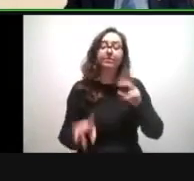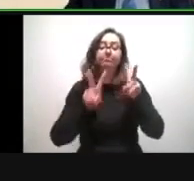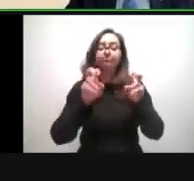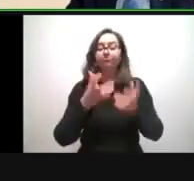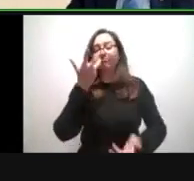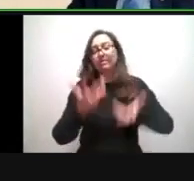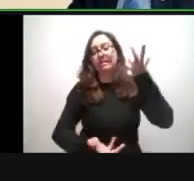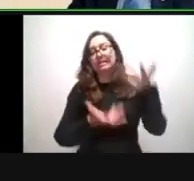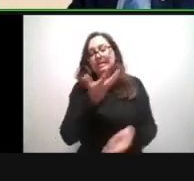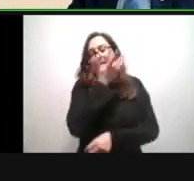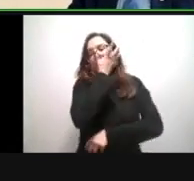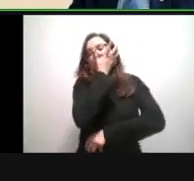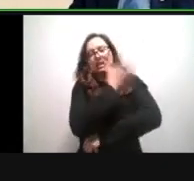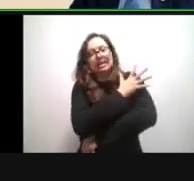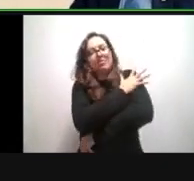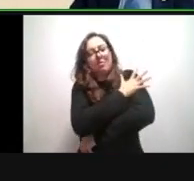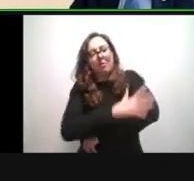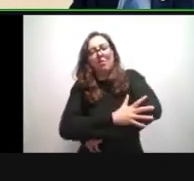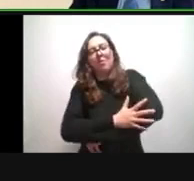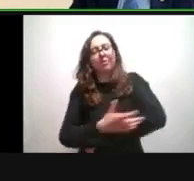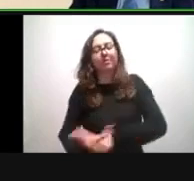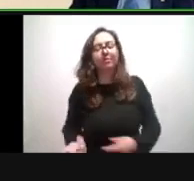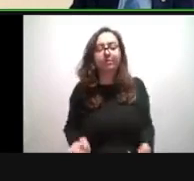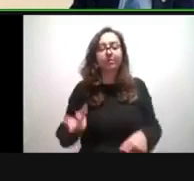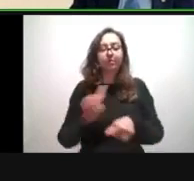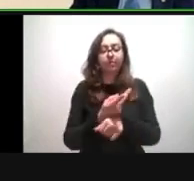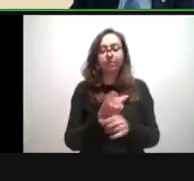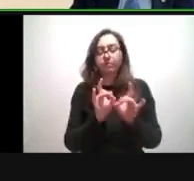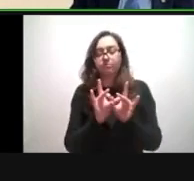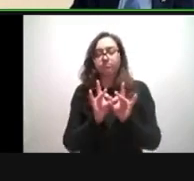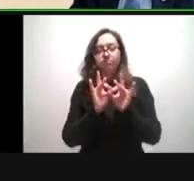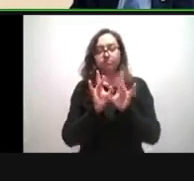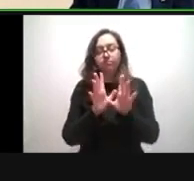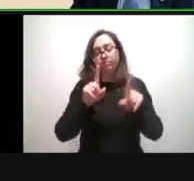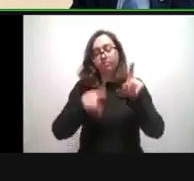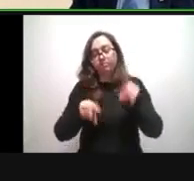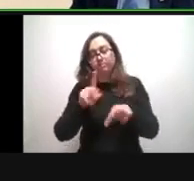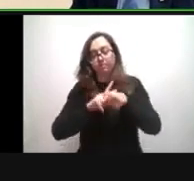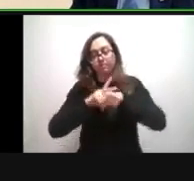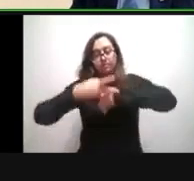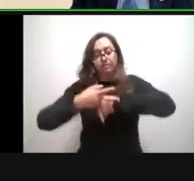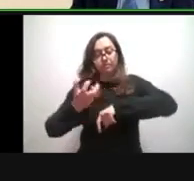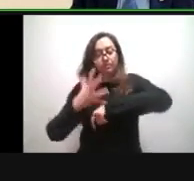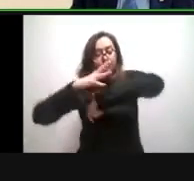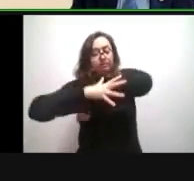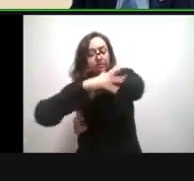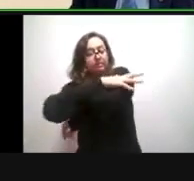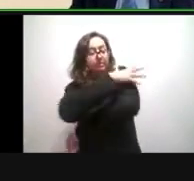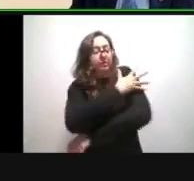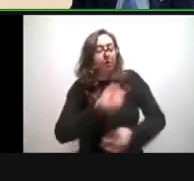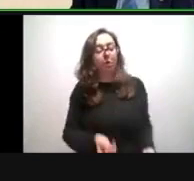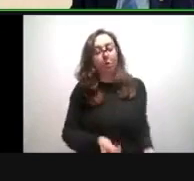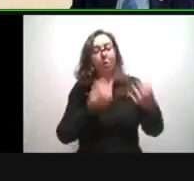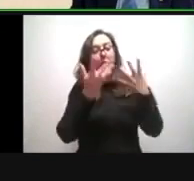muchos deportes y que son calificadas de acuerdo a la superficie, el porcentaje de superficie corporal quemada, puede pasar desde una